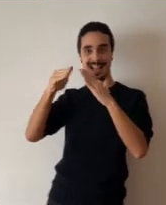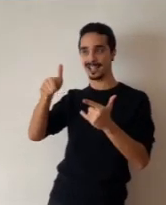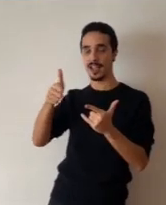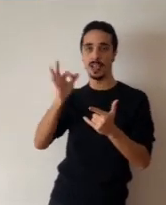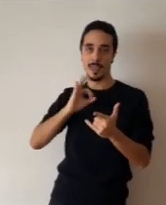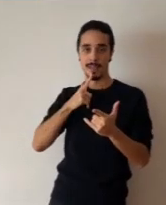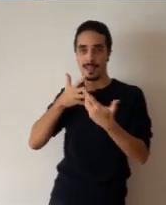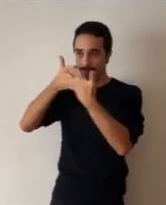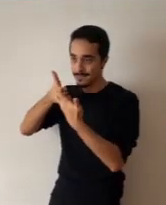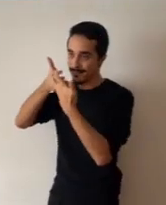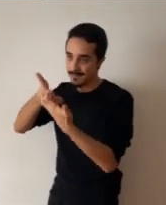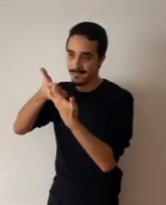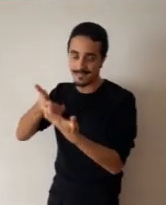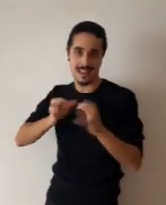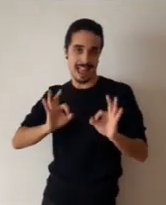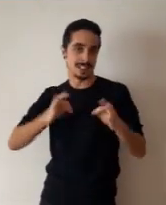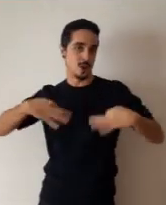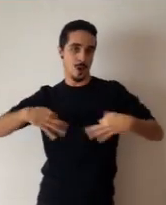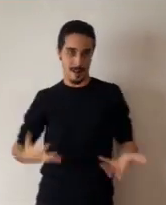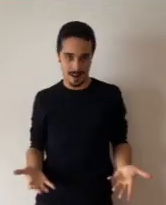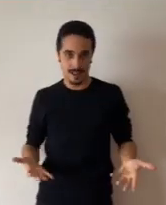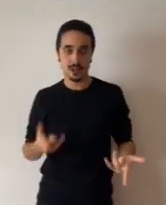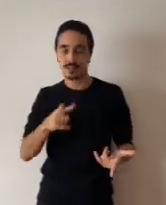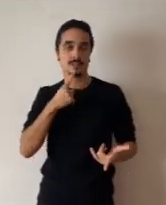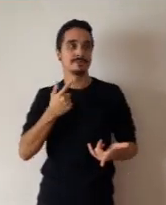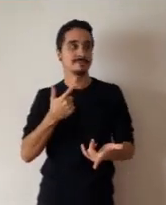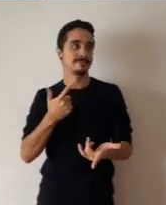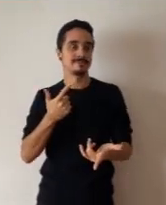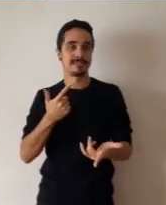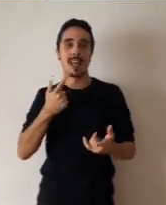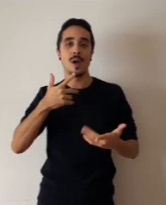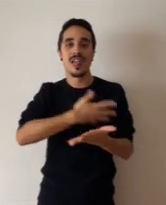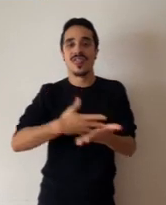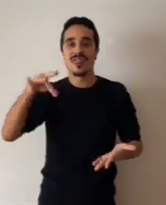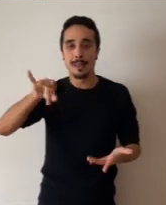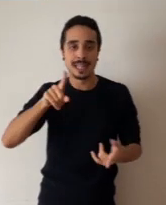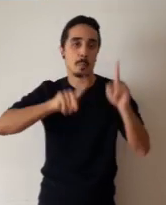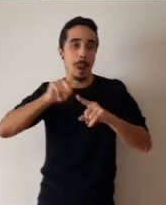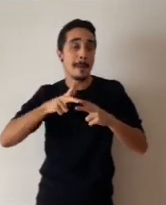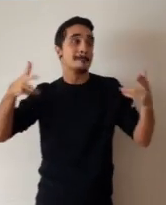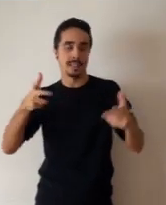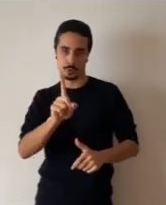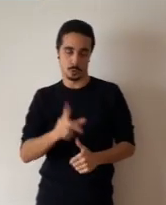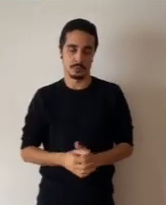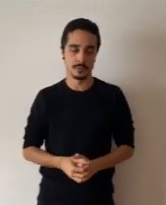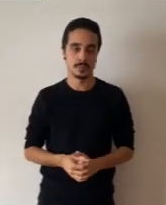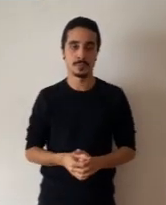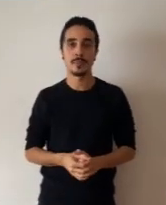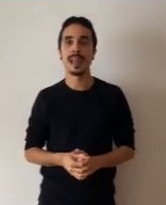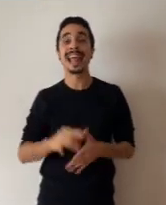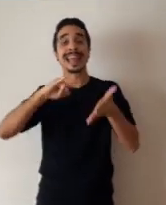un adolescente y de lidiar con la adolescencia para que la diabetes suponga un problema además mayor y más agobiante en su